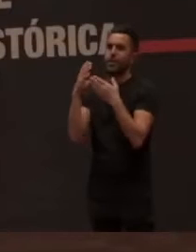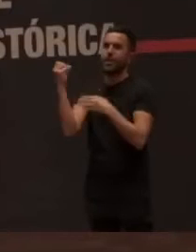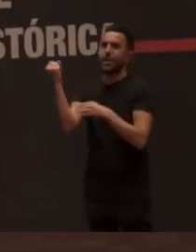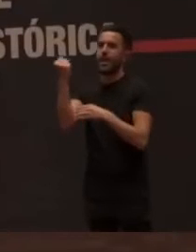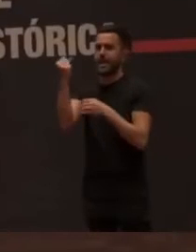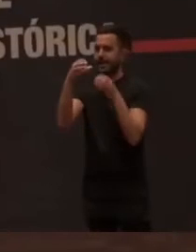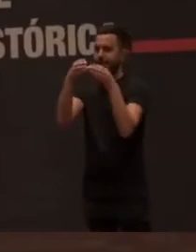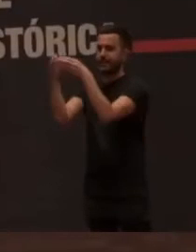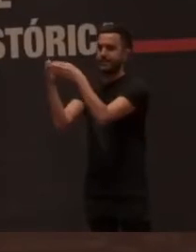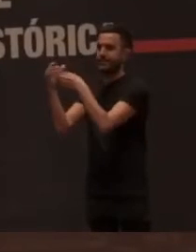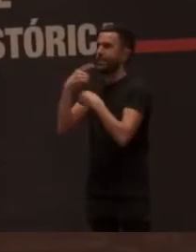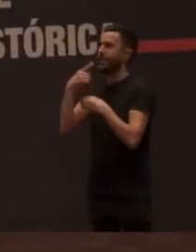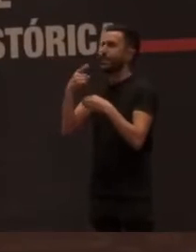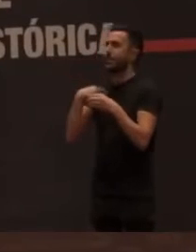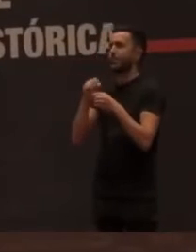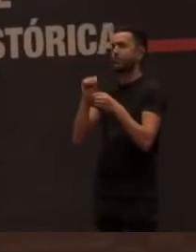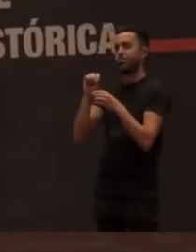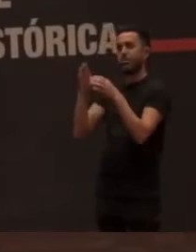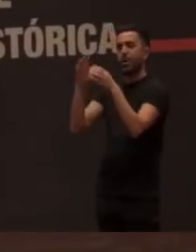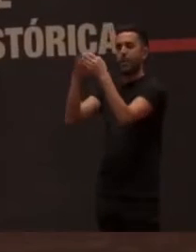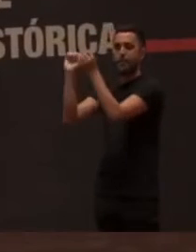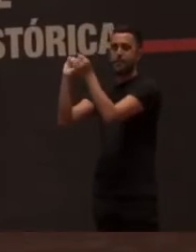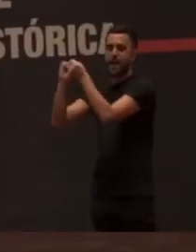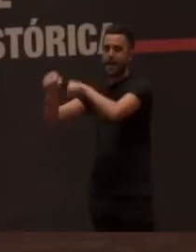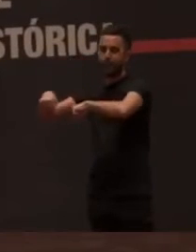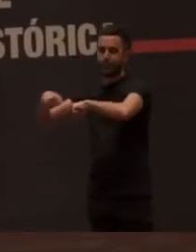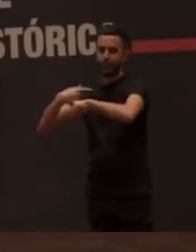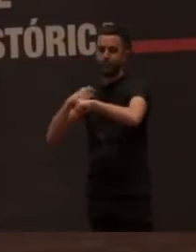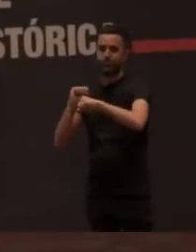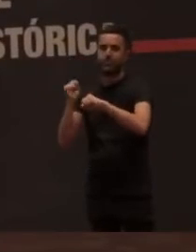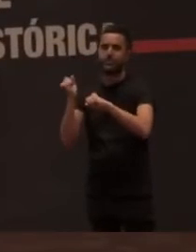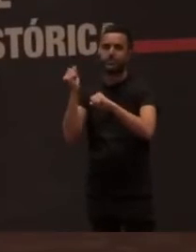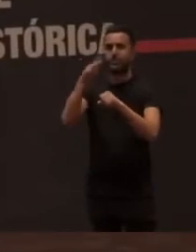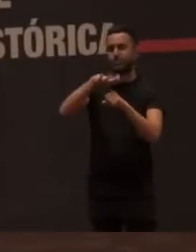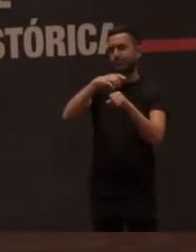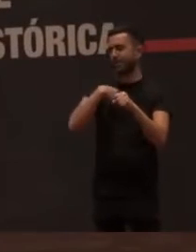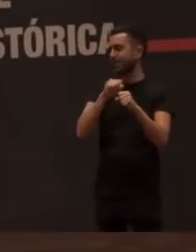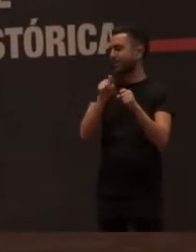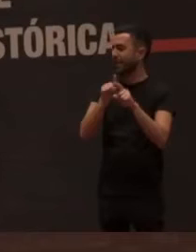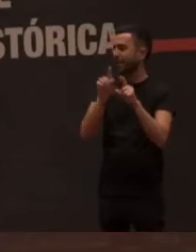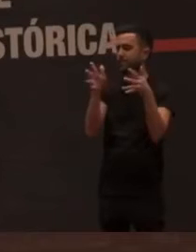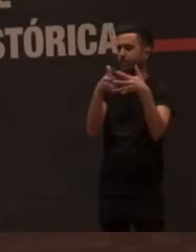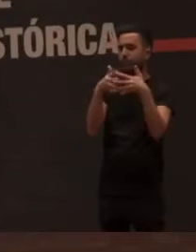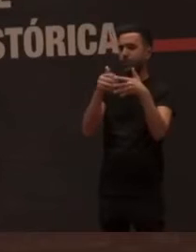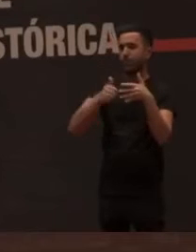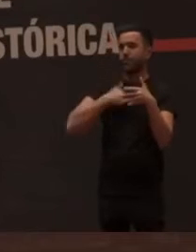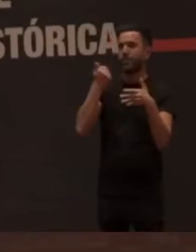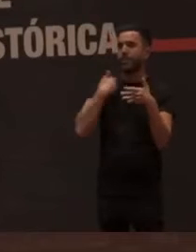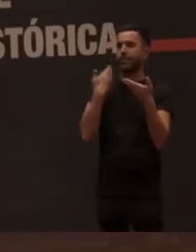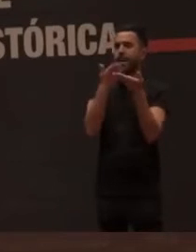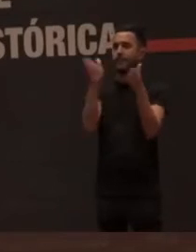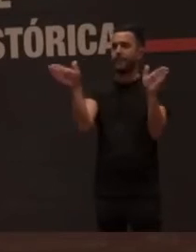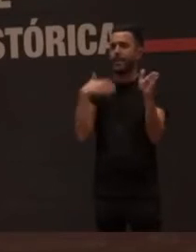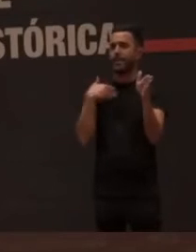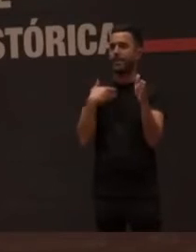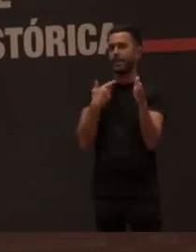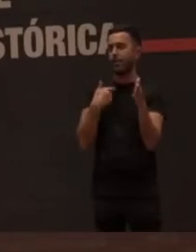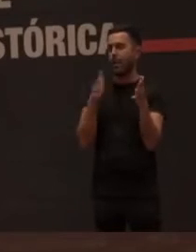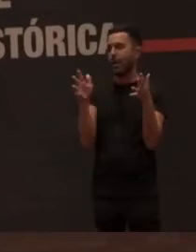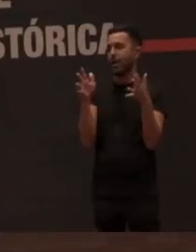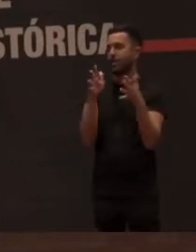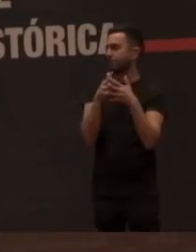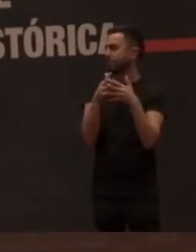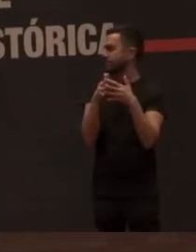élites, son un cuarto elemento. La estructura de oportunidades abierta en el contexto